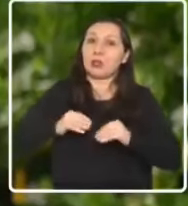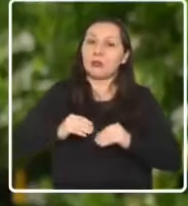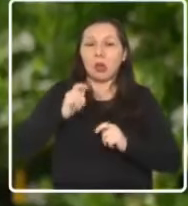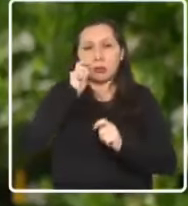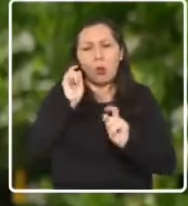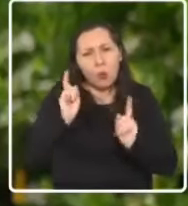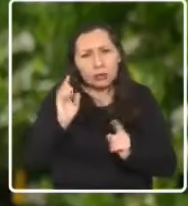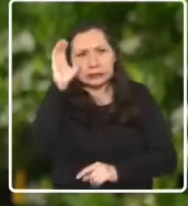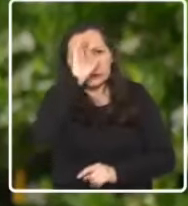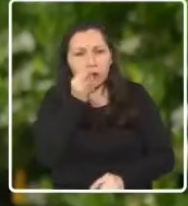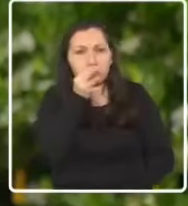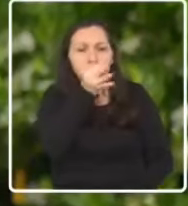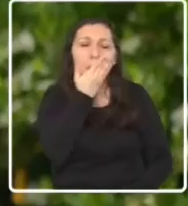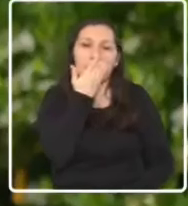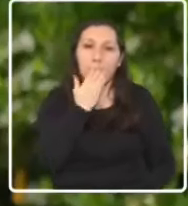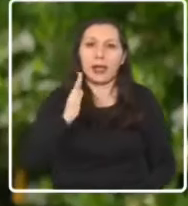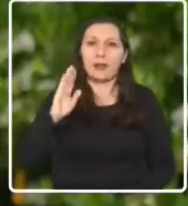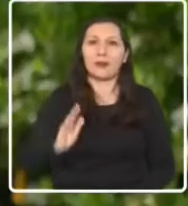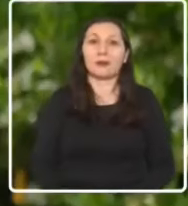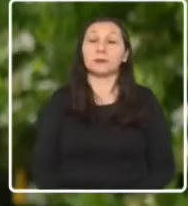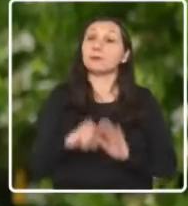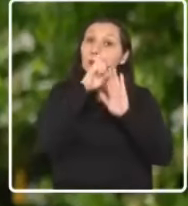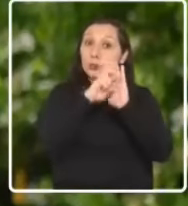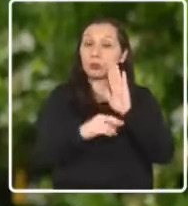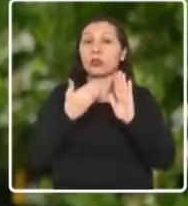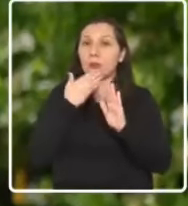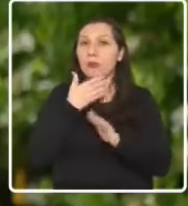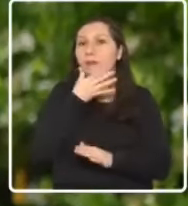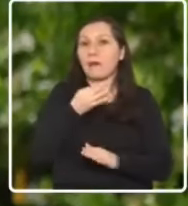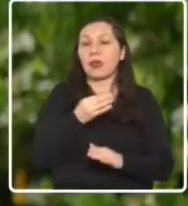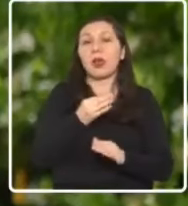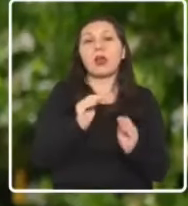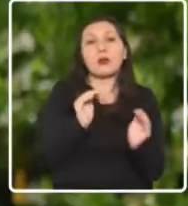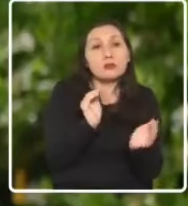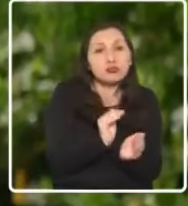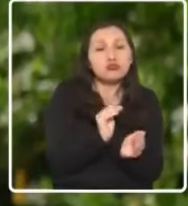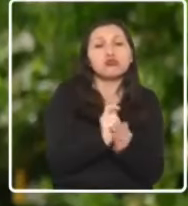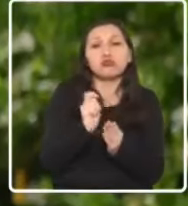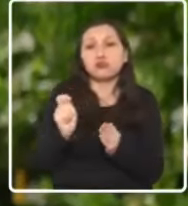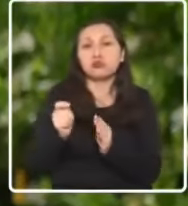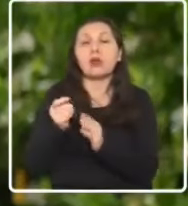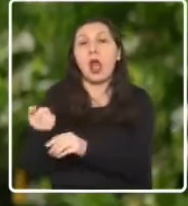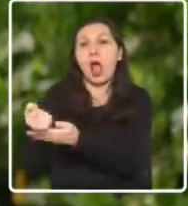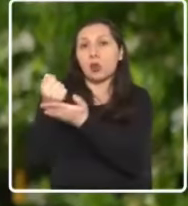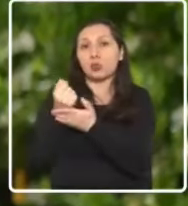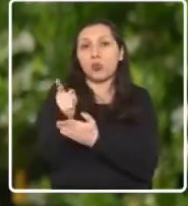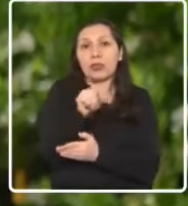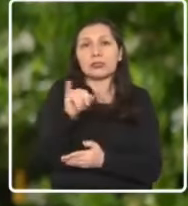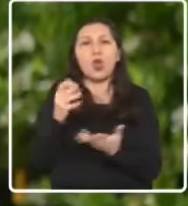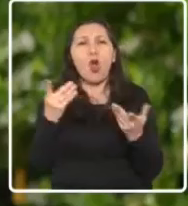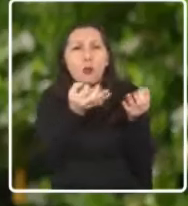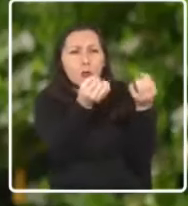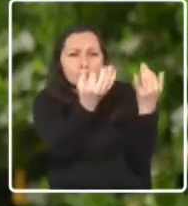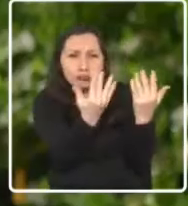riesgos en busca de un futuro mejor. El proyecto también facilita que los pequeños contribuyentes pidan ayuda al Servicio de Impuestos Internos para el cálculo del